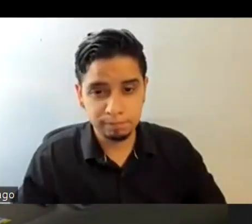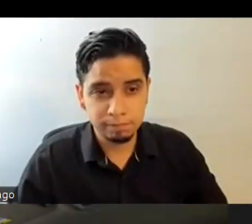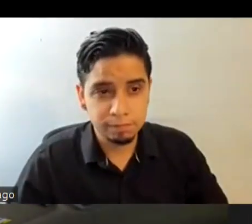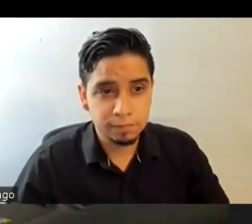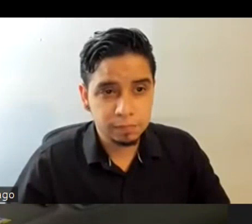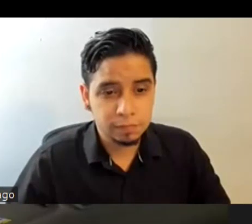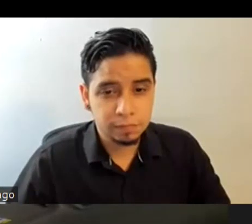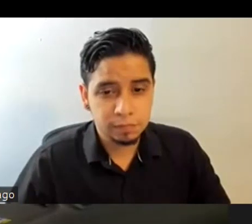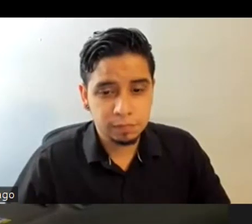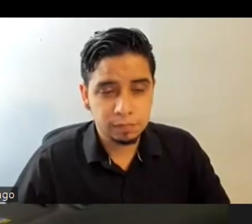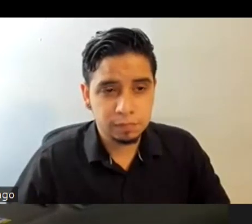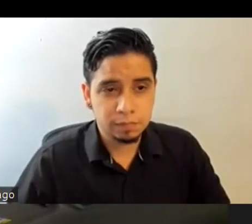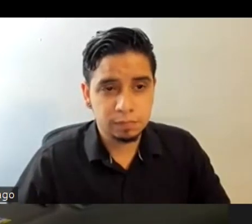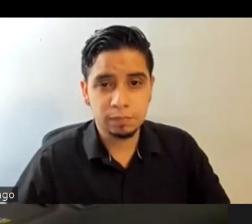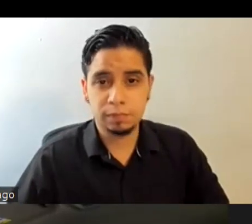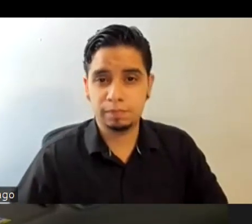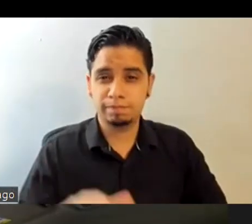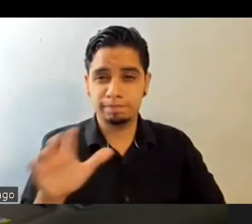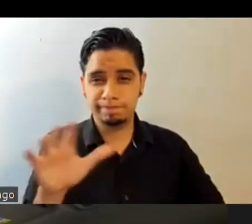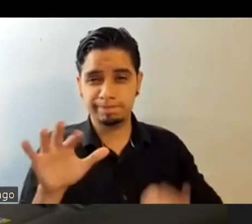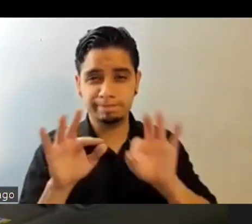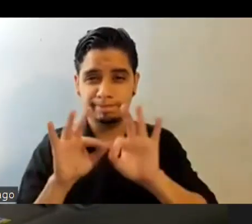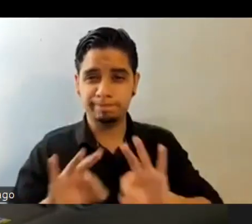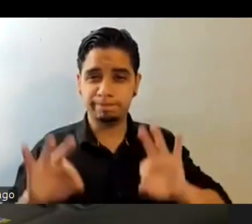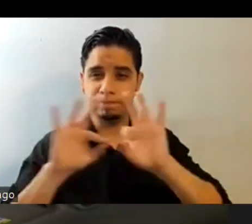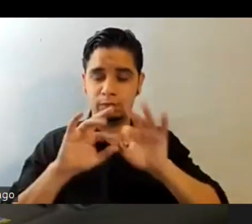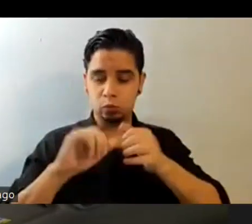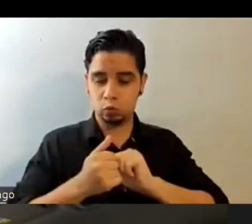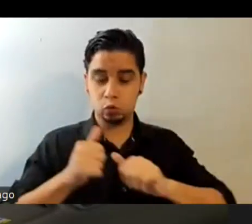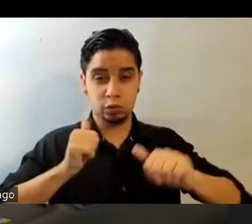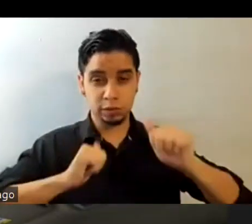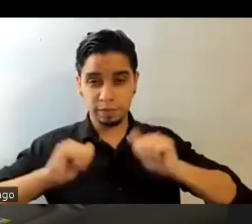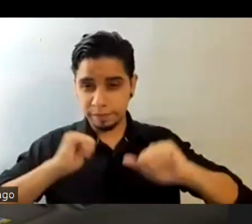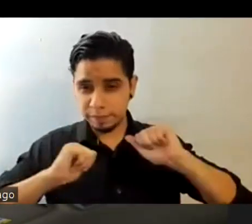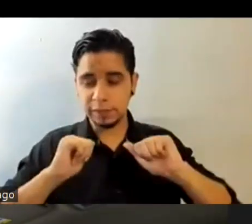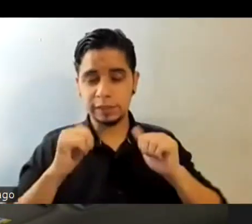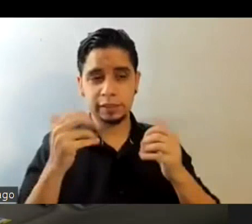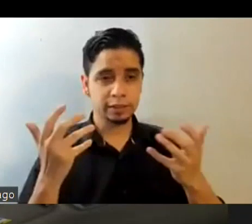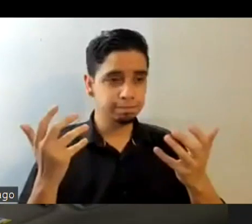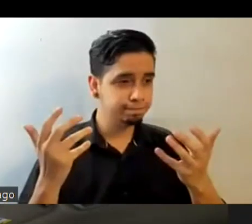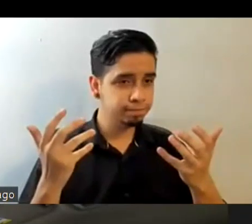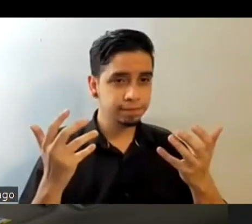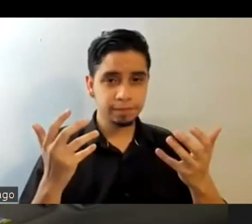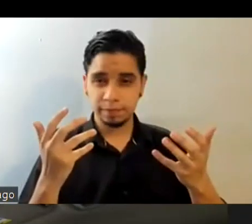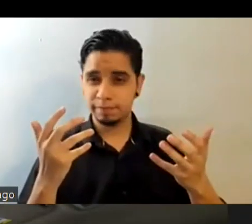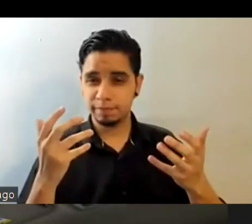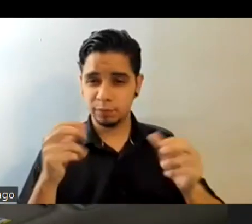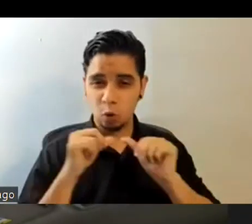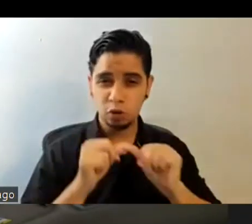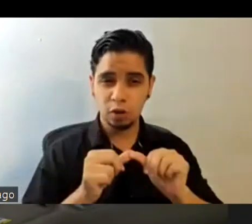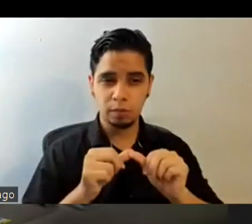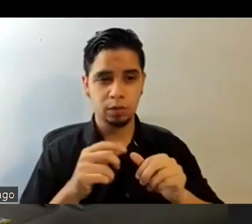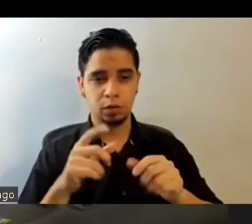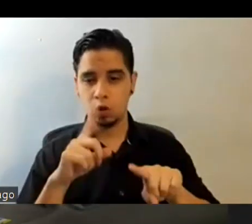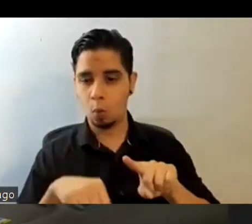Pero lo importante es, o sea, cómo los artistas de alguna u otra forma salimos adelante. O sea, no nos podemos